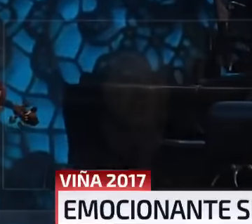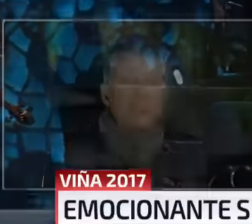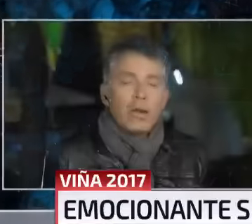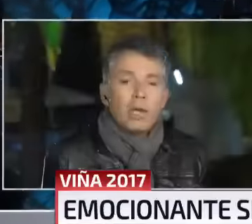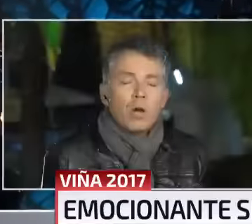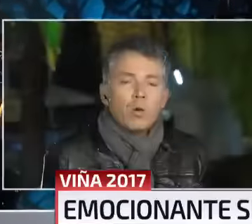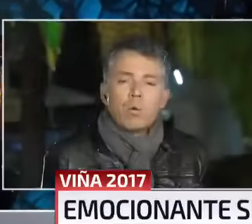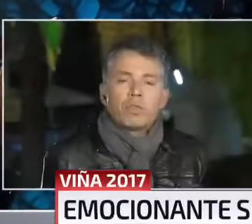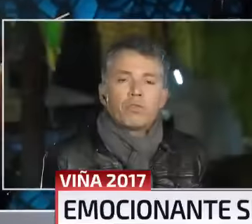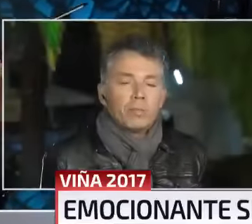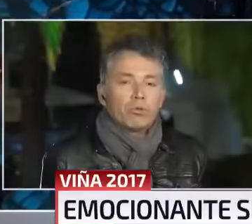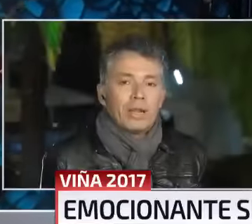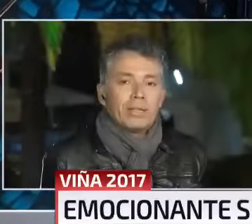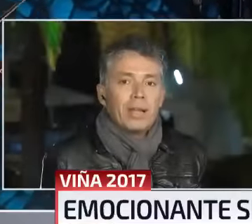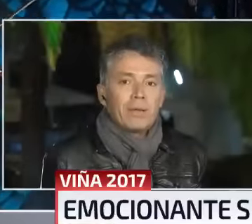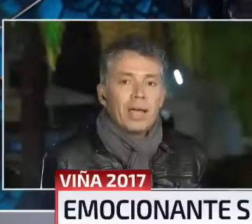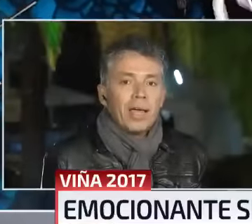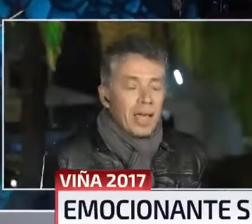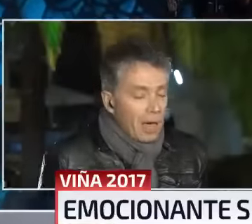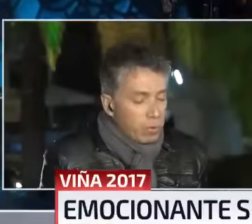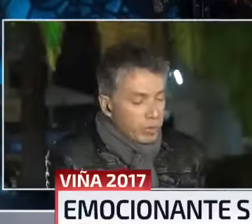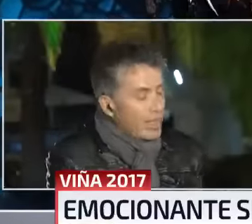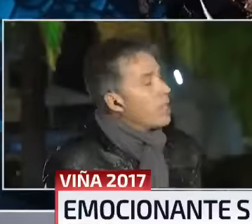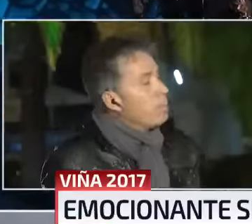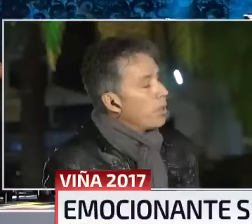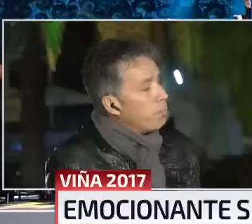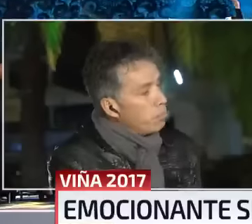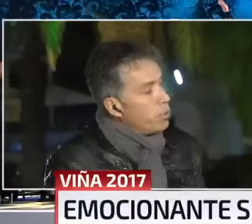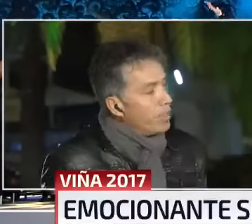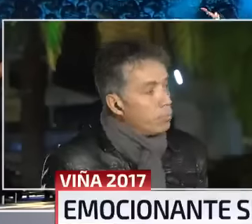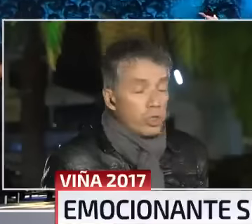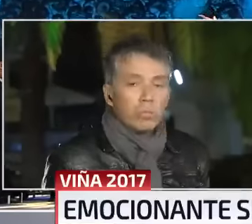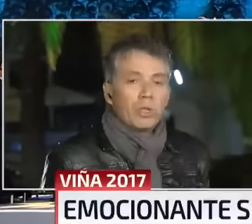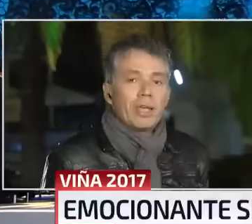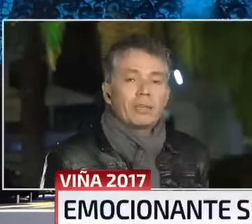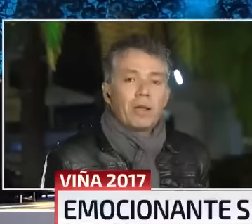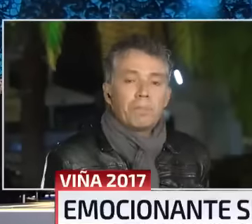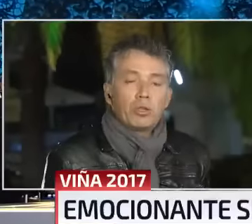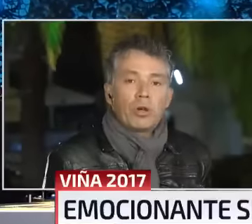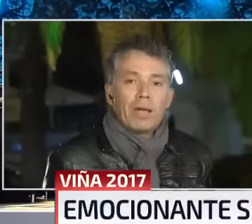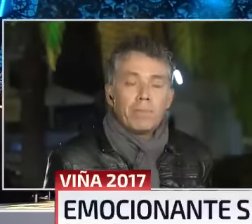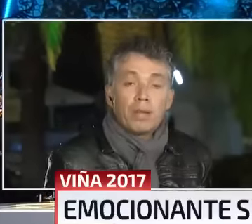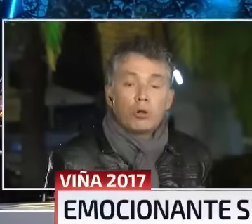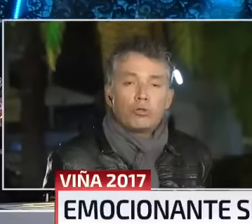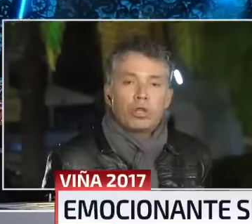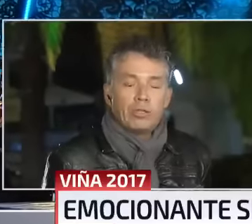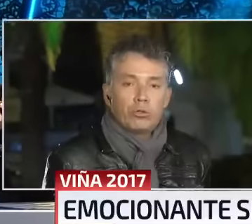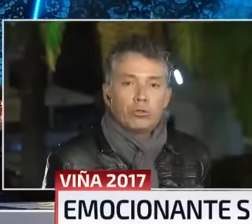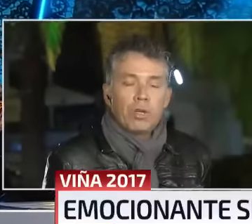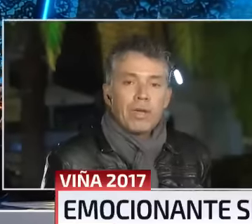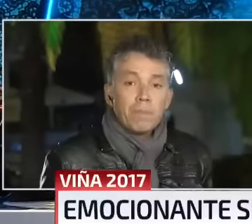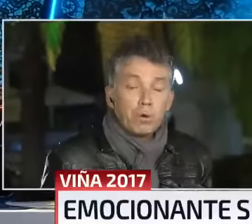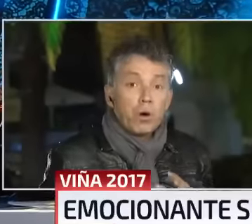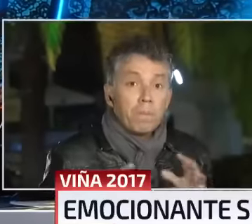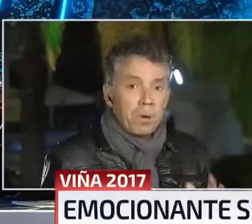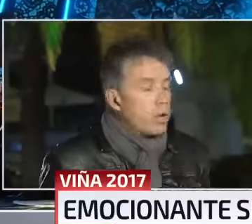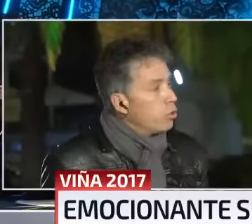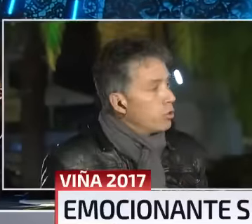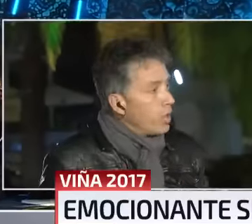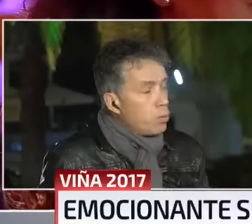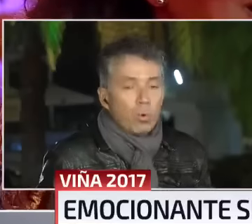verdaderamente monumental. Hubo momentos bien emocionantes, la verdad. Detalles, por ejemplo, entre muchísimos detalles de Isabel Pantoja, el manejo de los silencios. Es